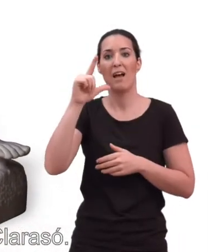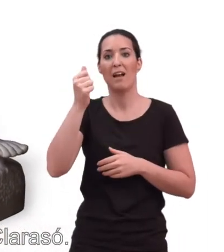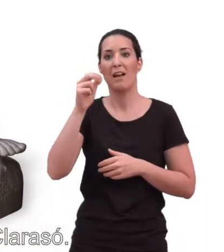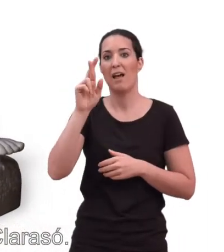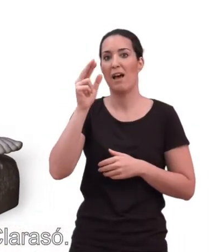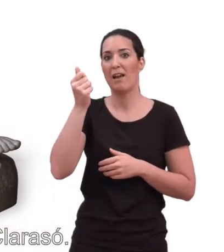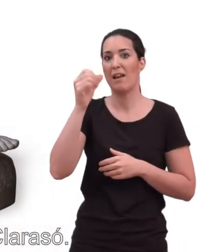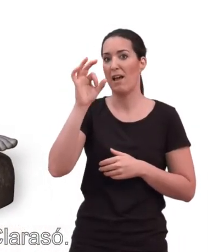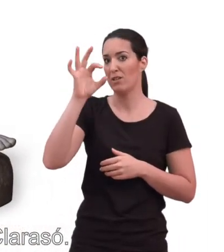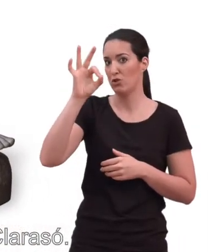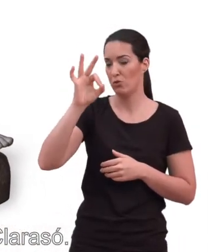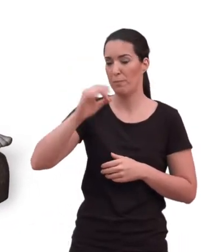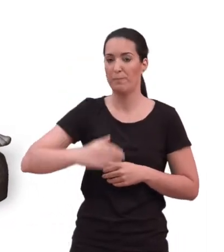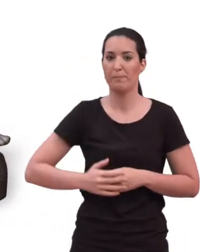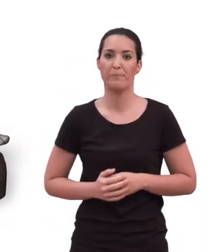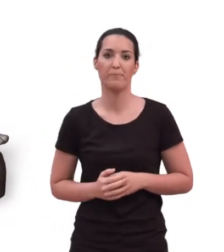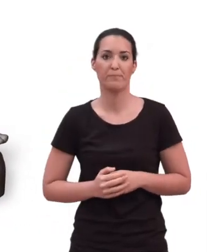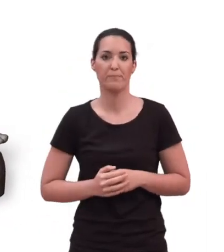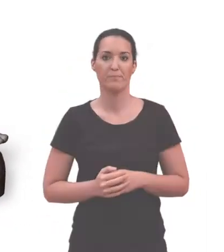Enric Clarasó.